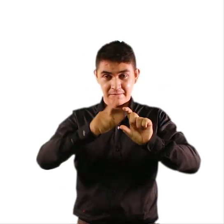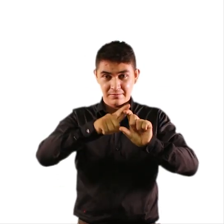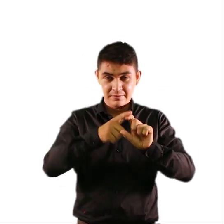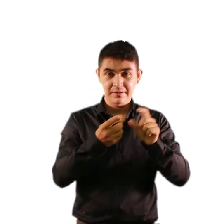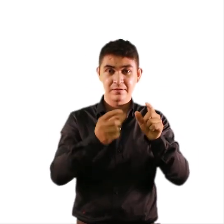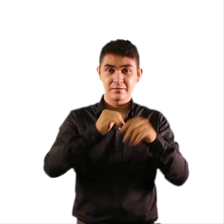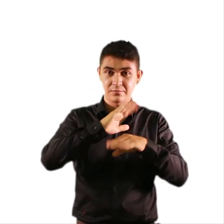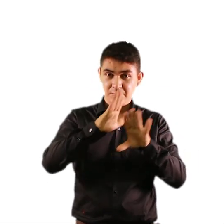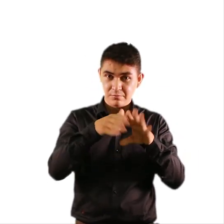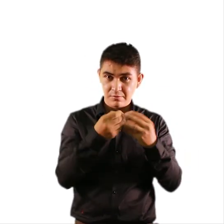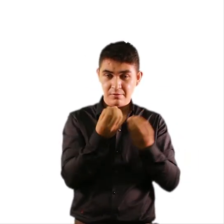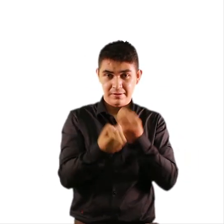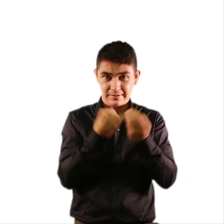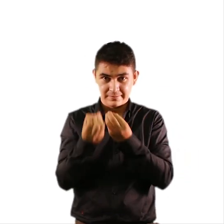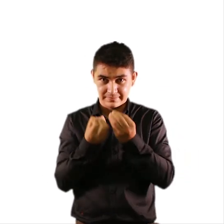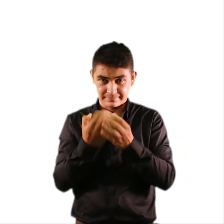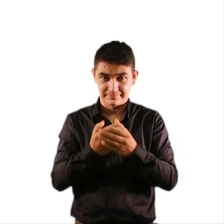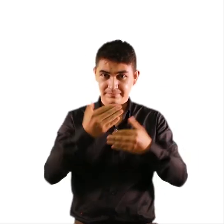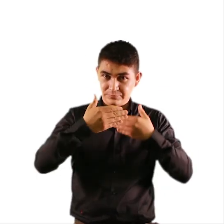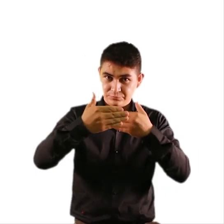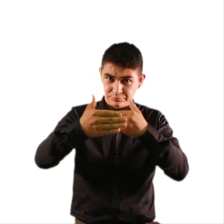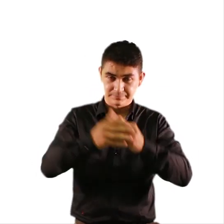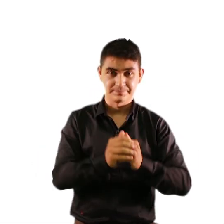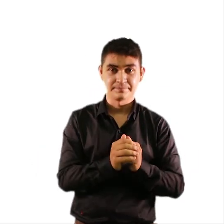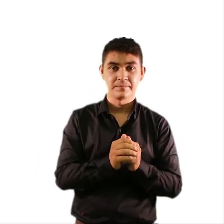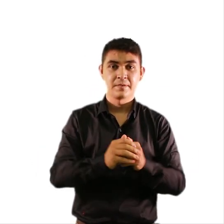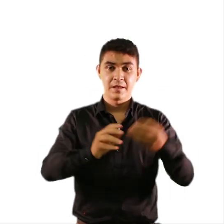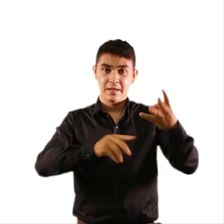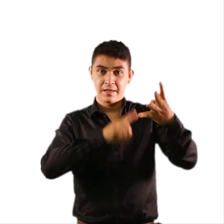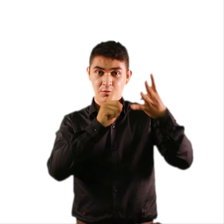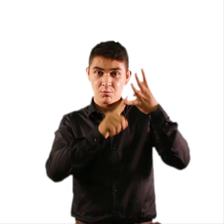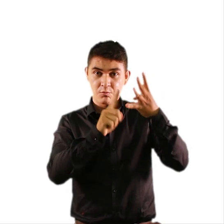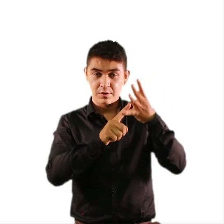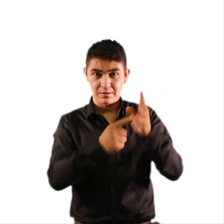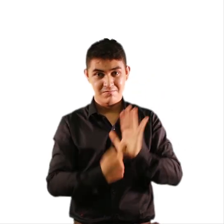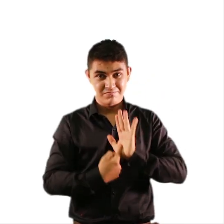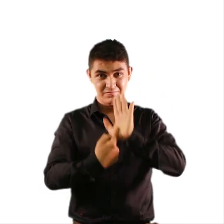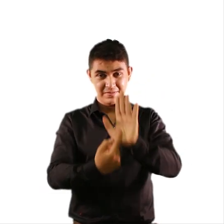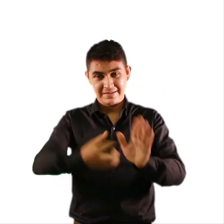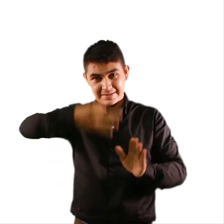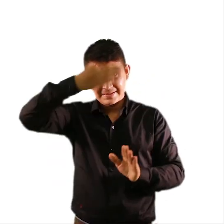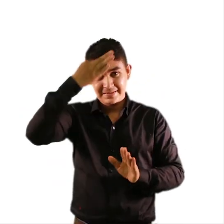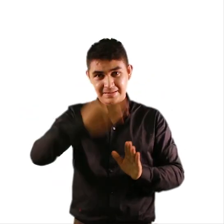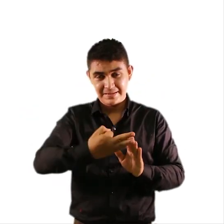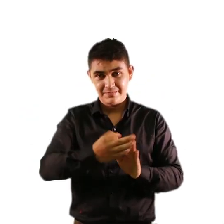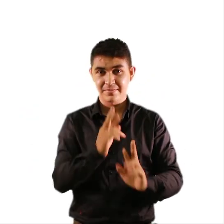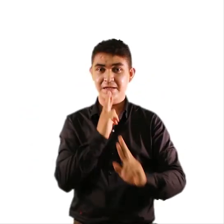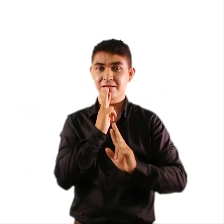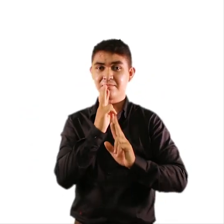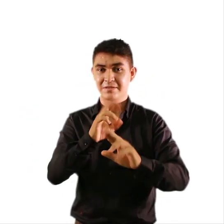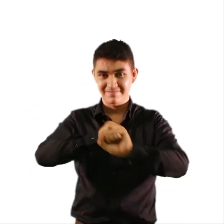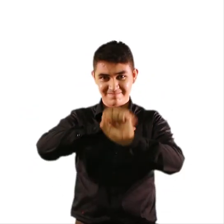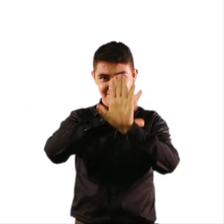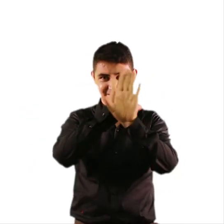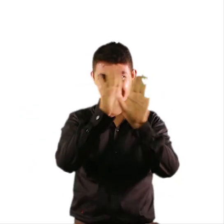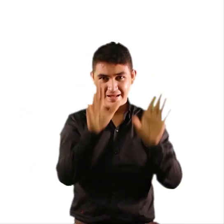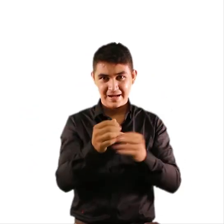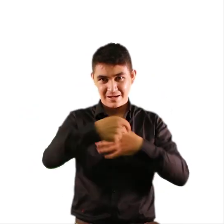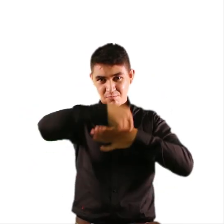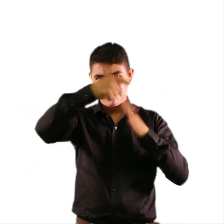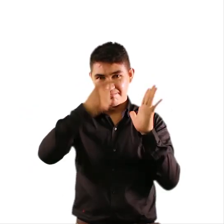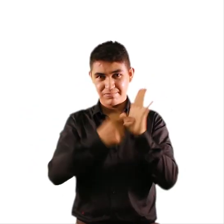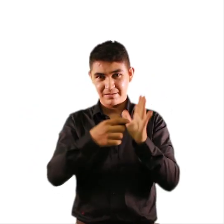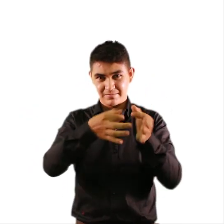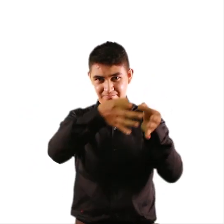operaciones. Y cuarto, mostrar siempre una respuesta clara y completa